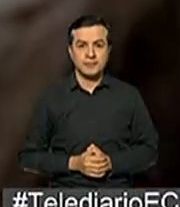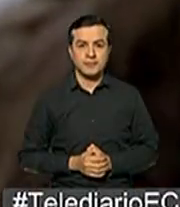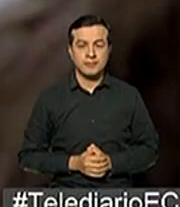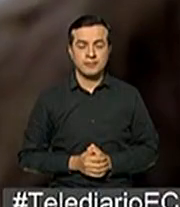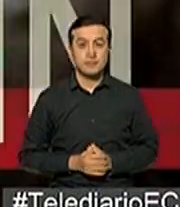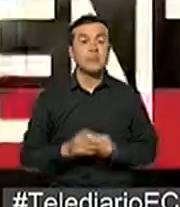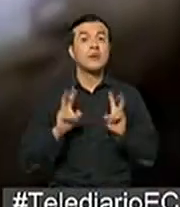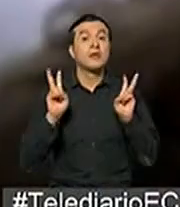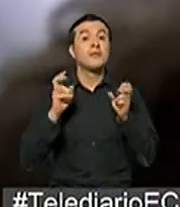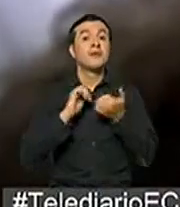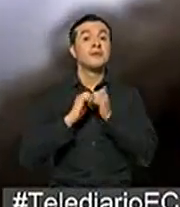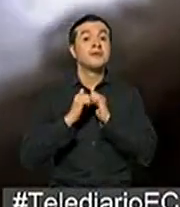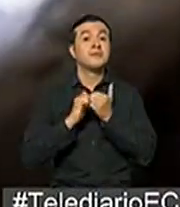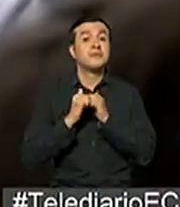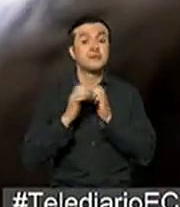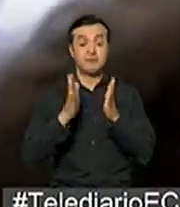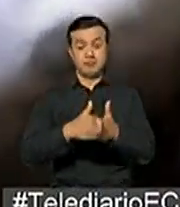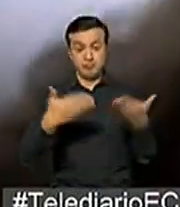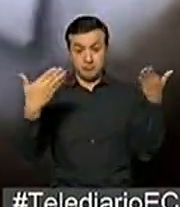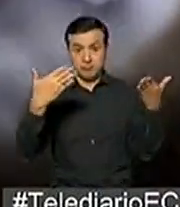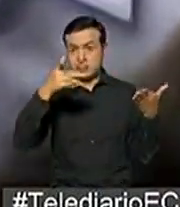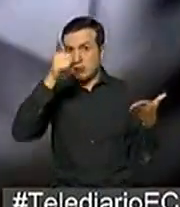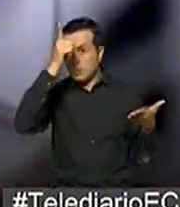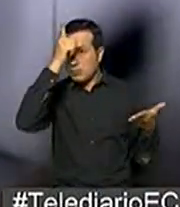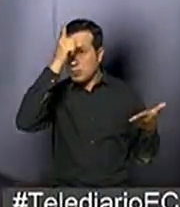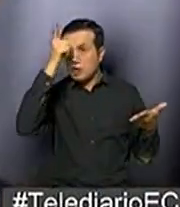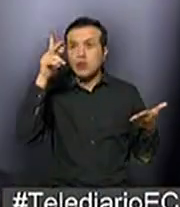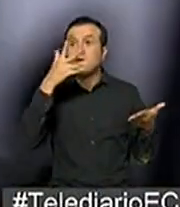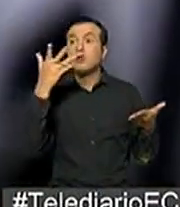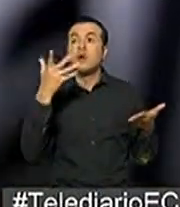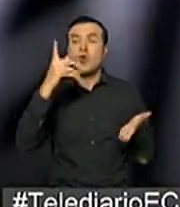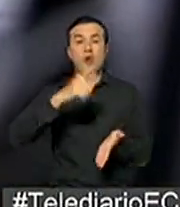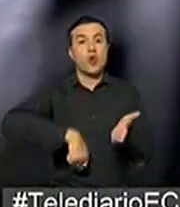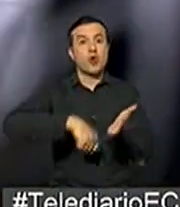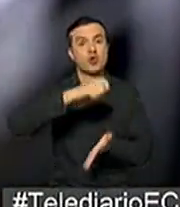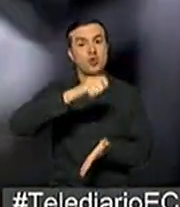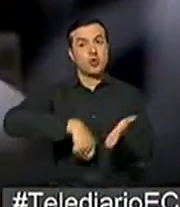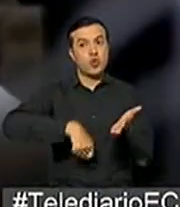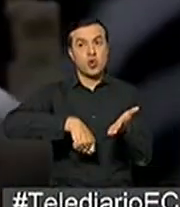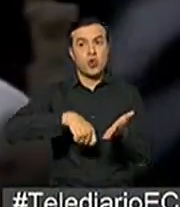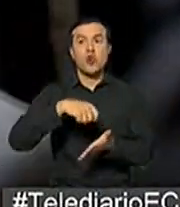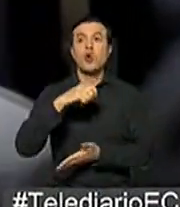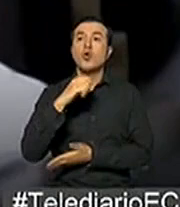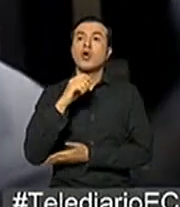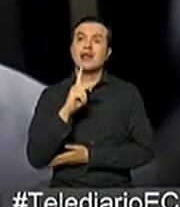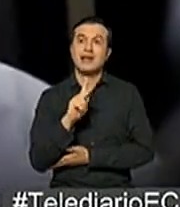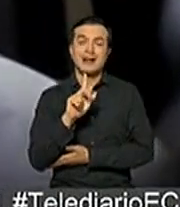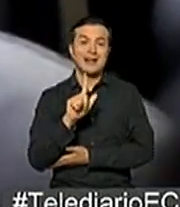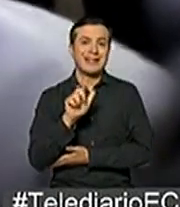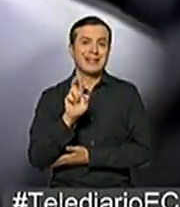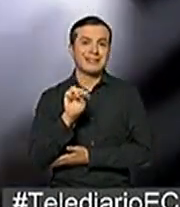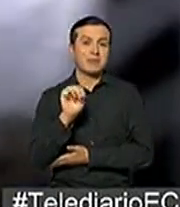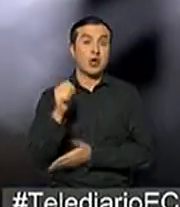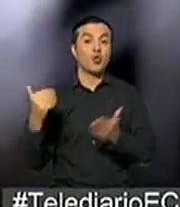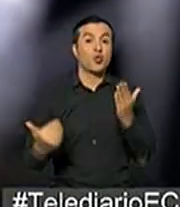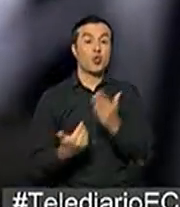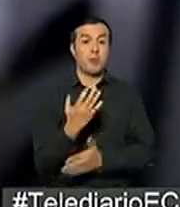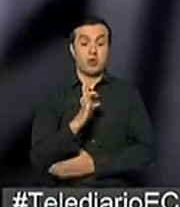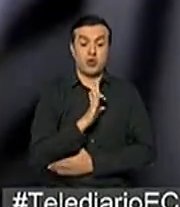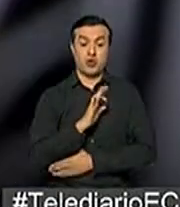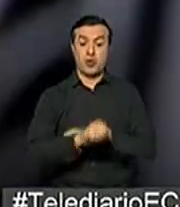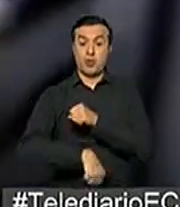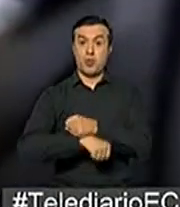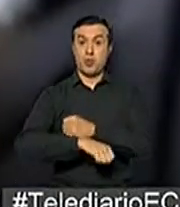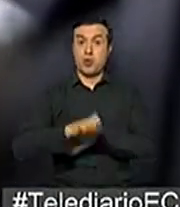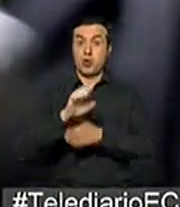y en los deportes un diario alemán reveló detalles de la contratación de jürgen klinsmann como nuevo entrenador de ecuador a la espera de su